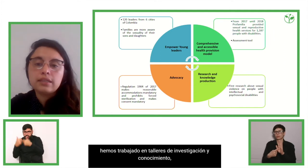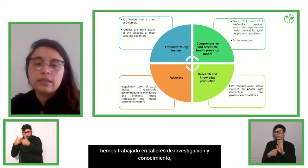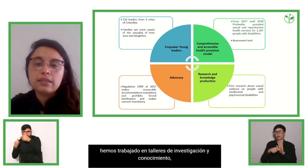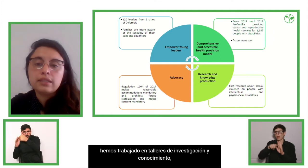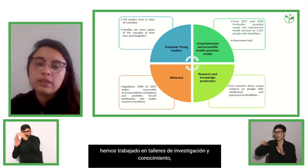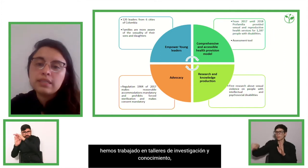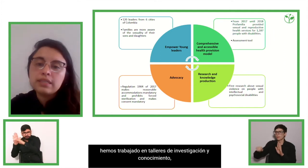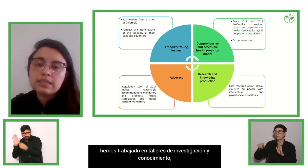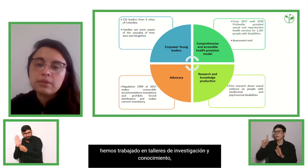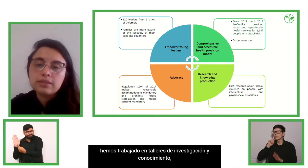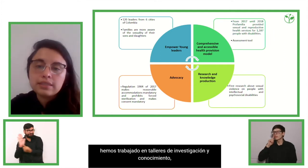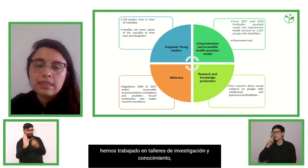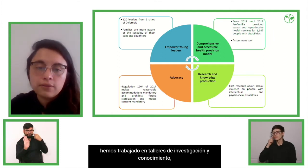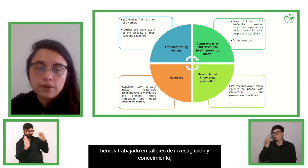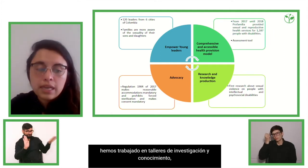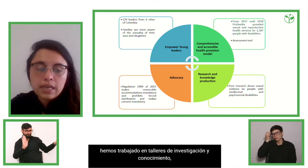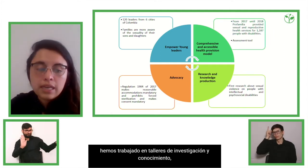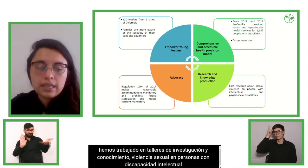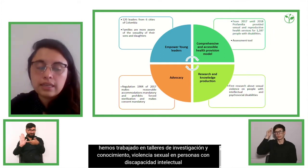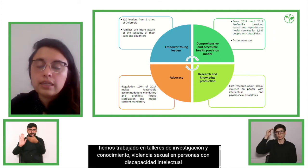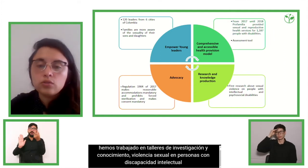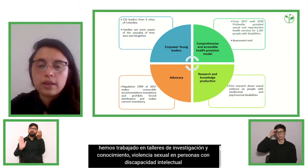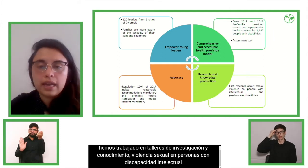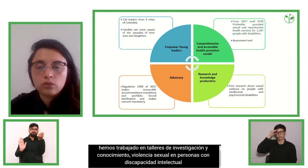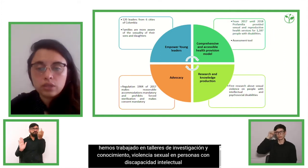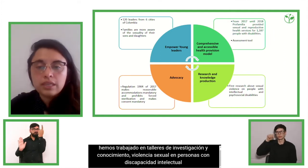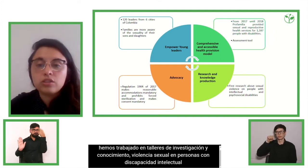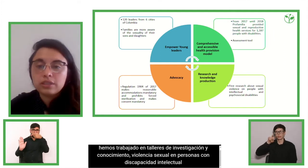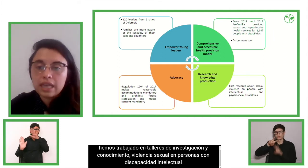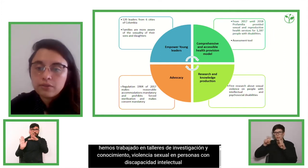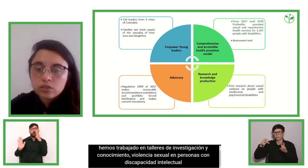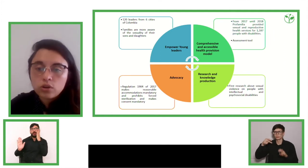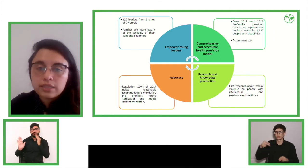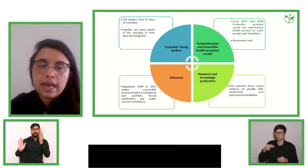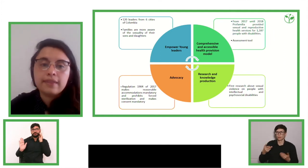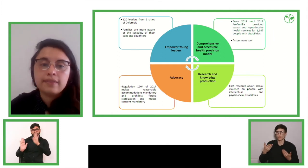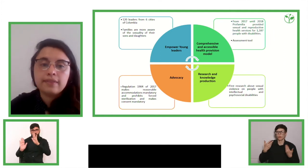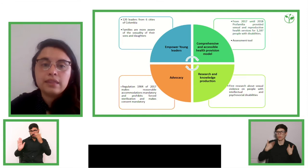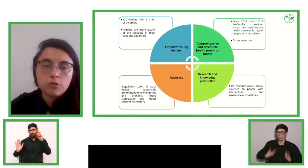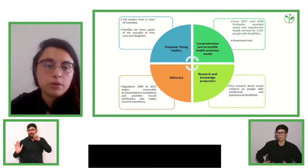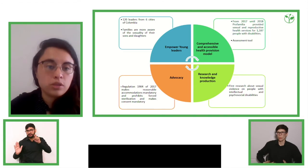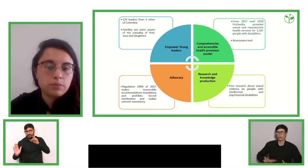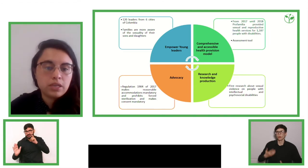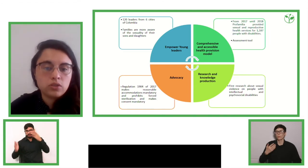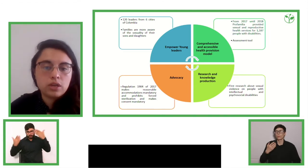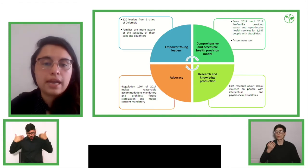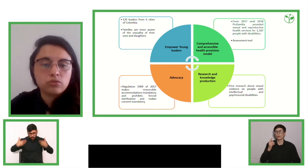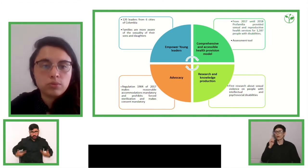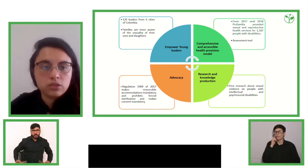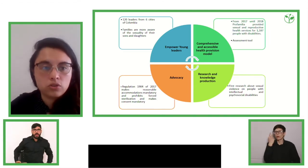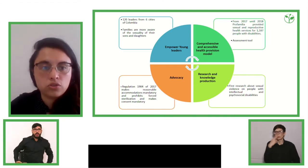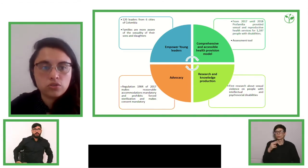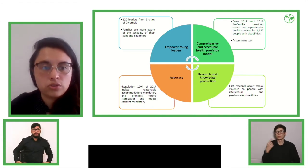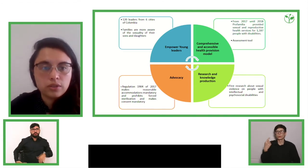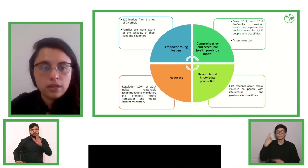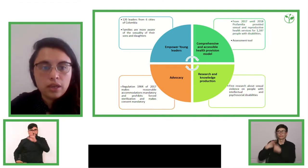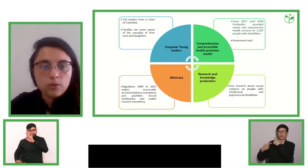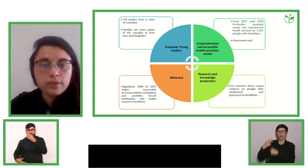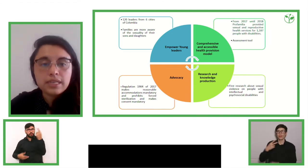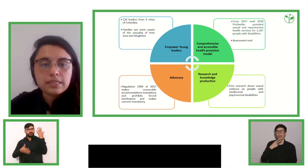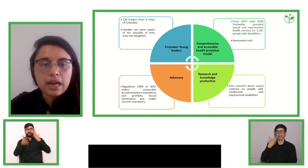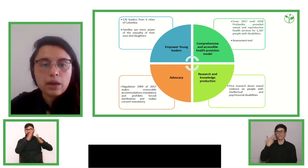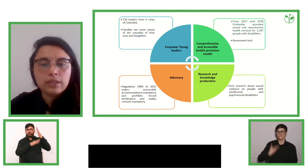experiencia de la sexualidad que las personas jóvenes con discapacidades viven, tomando en cuenta sus historias de vida y su participación